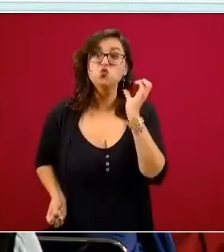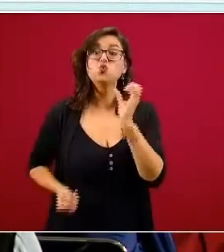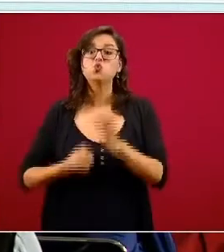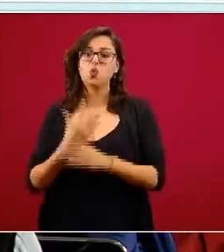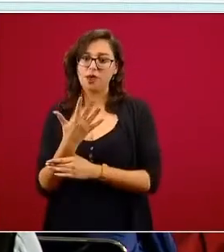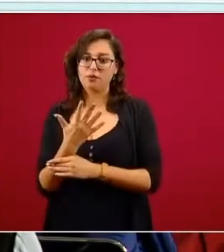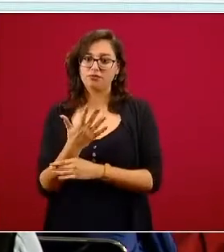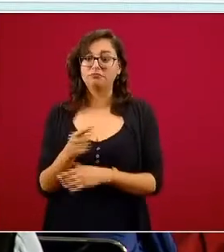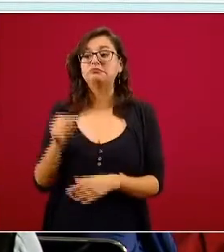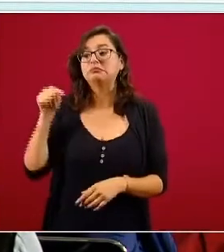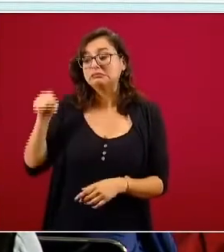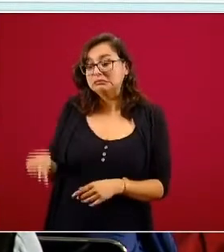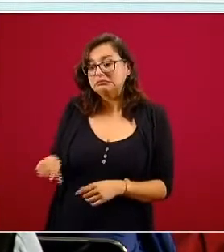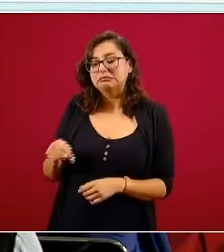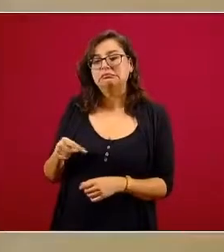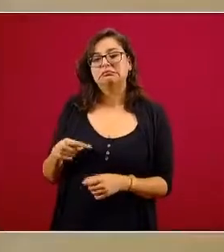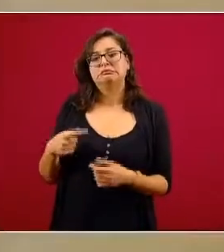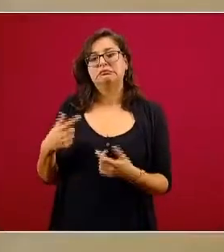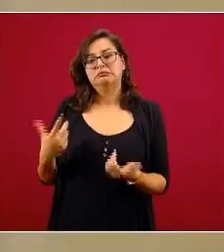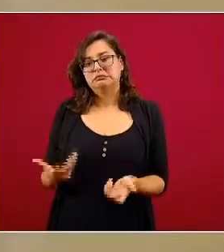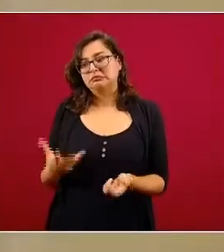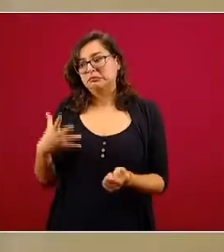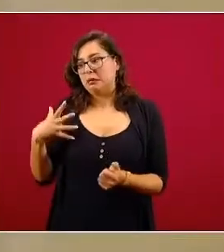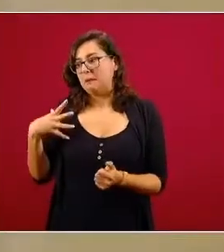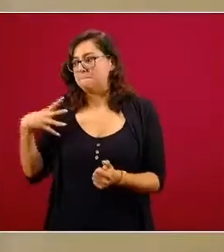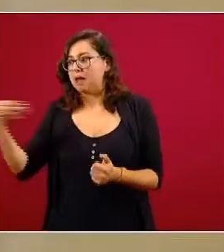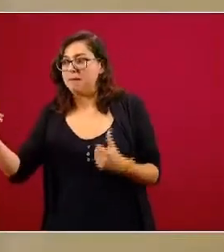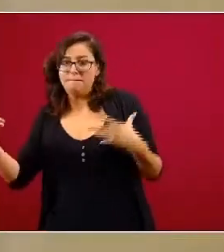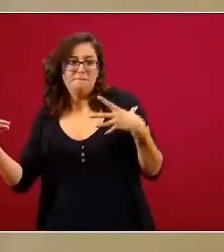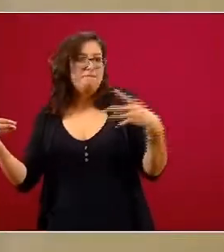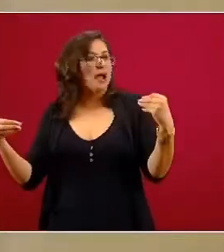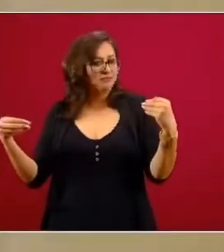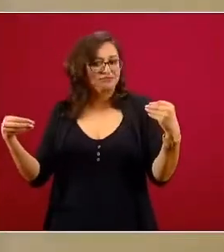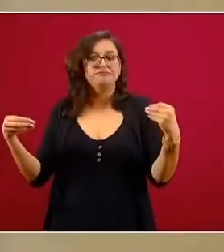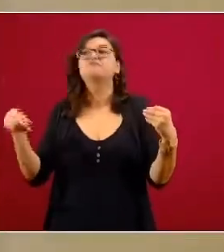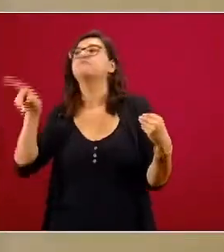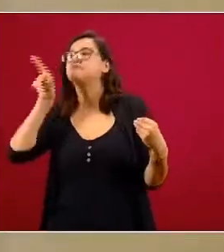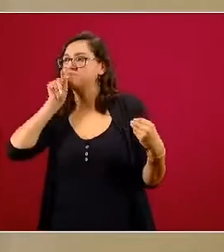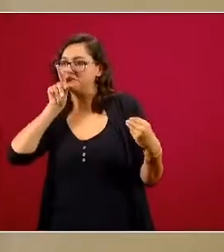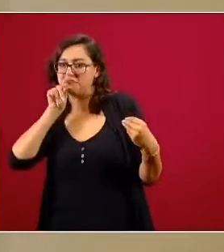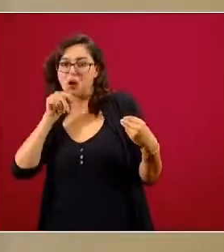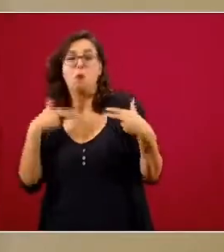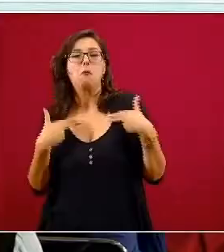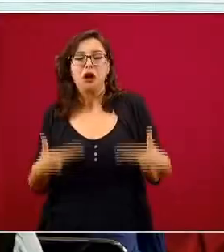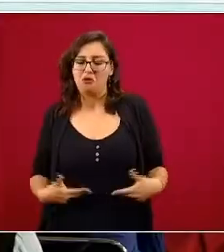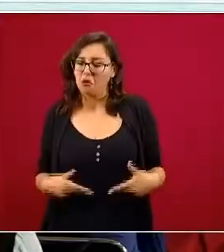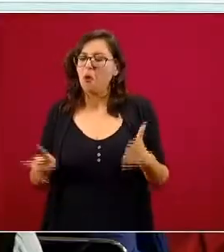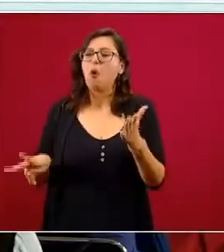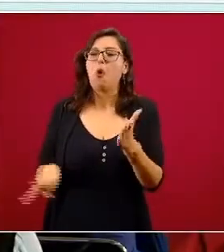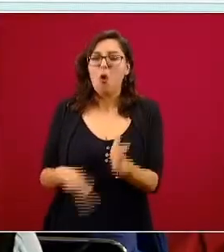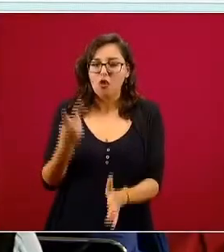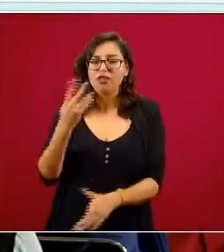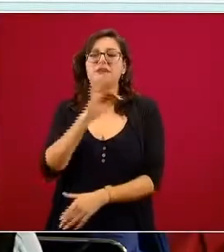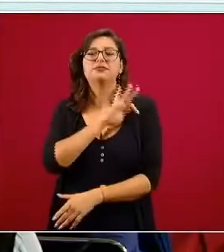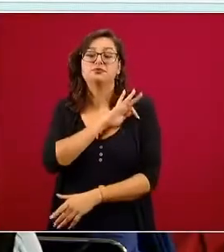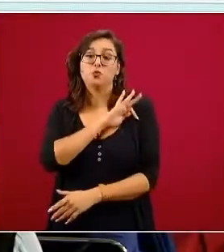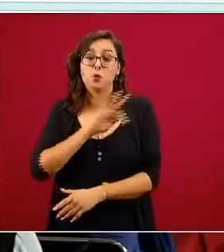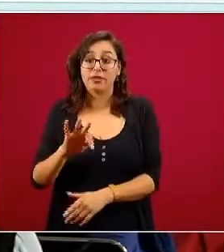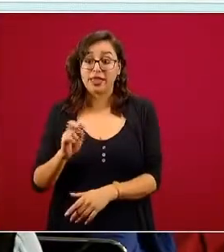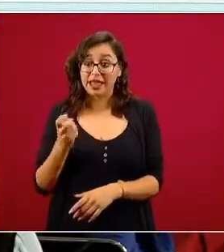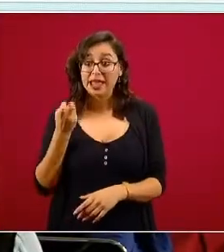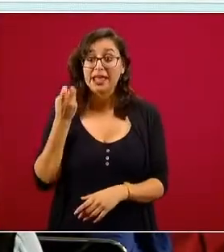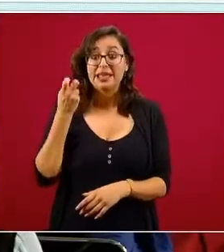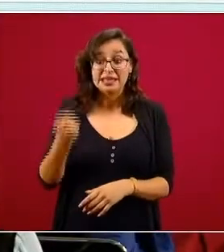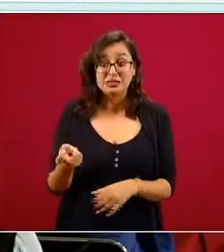potencial de afectar a ambas especies de origen, aves y humanos. Cuando ocurren estos fenómenos